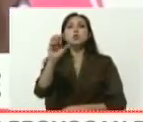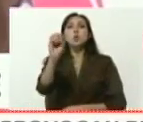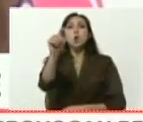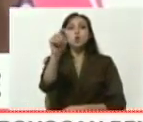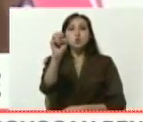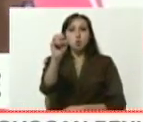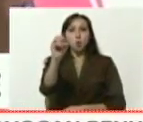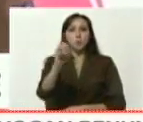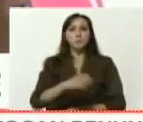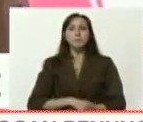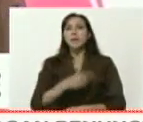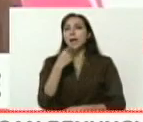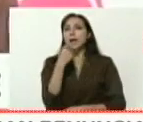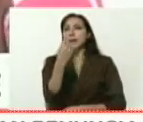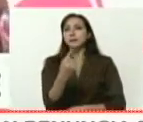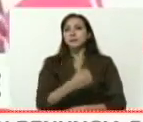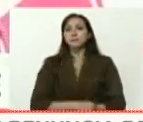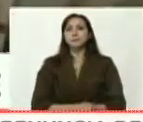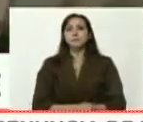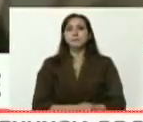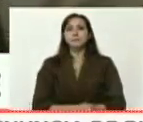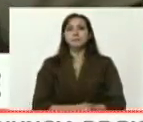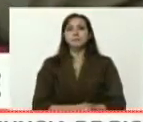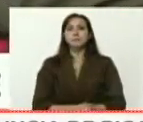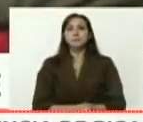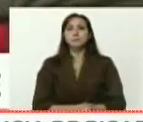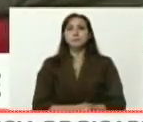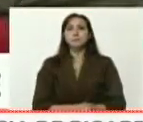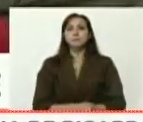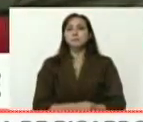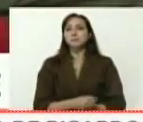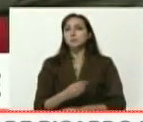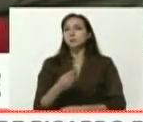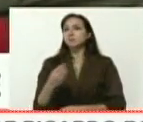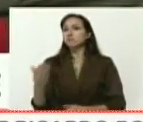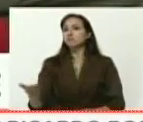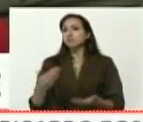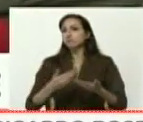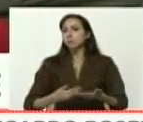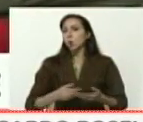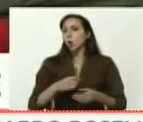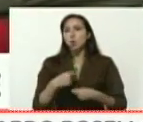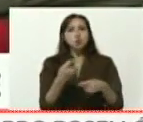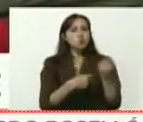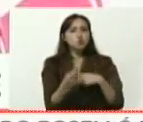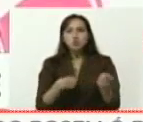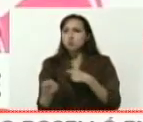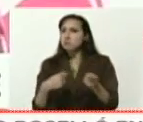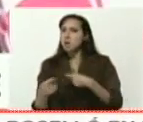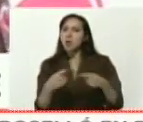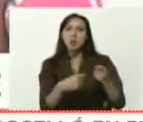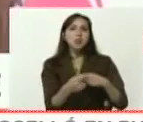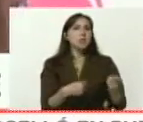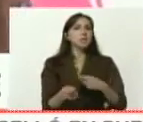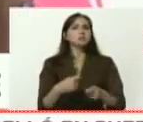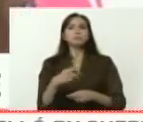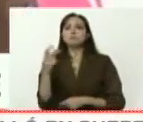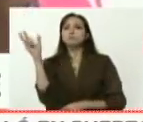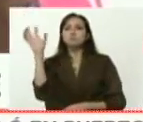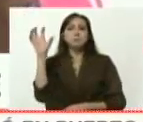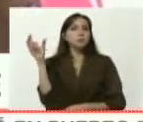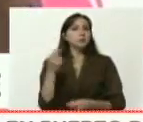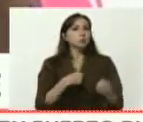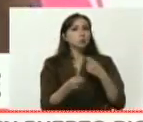decía, la que no pide recompensa no se vende ni por tres monedas, la de